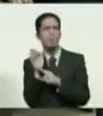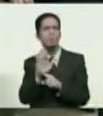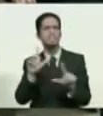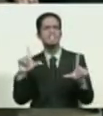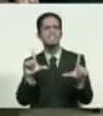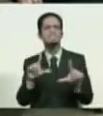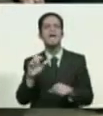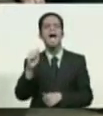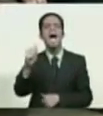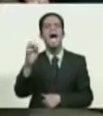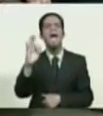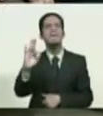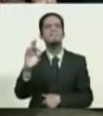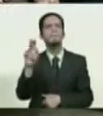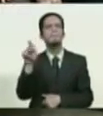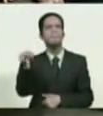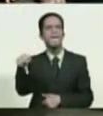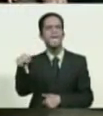AFP?